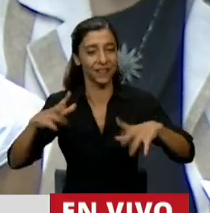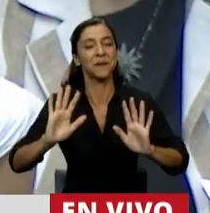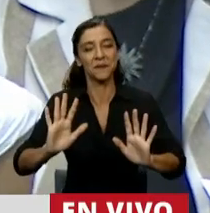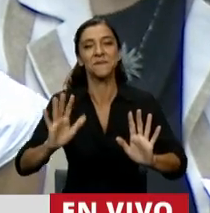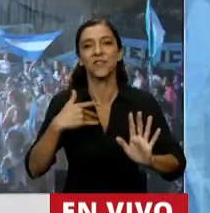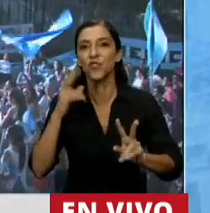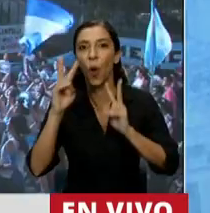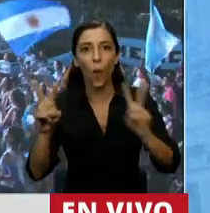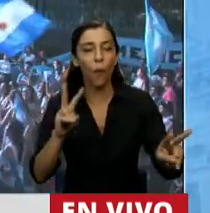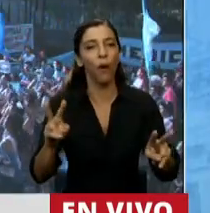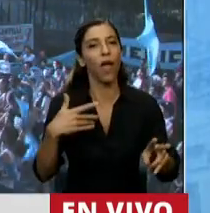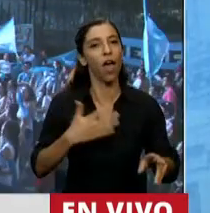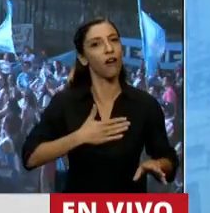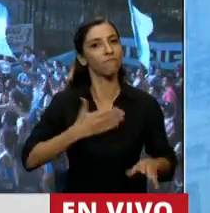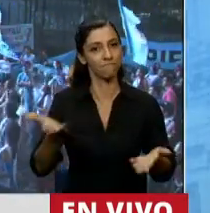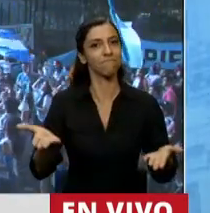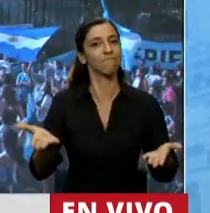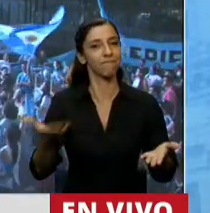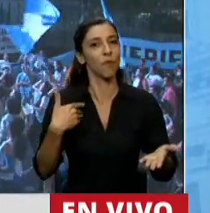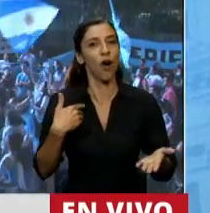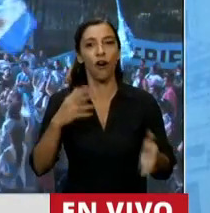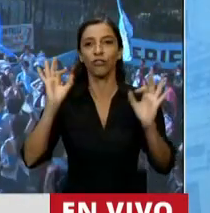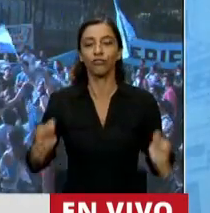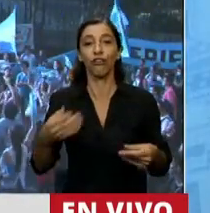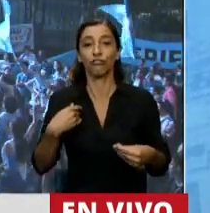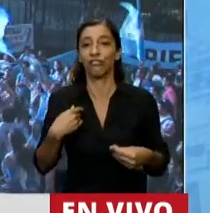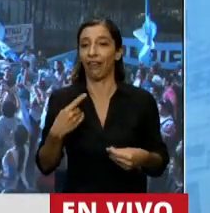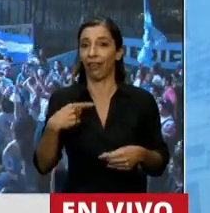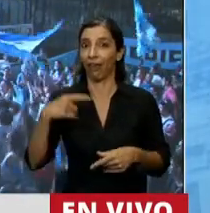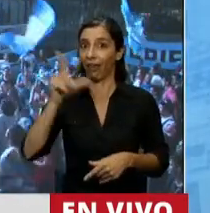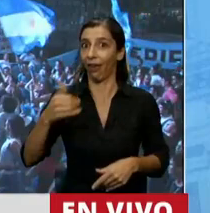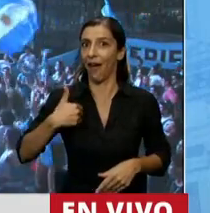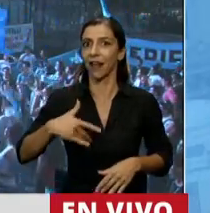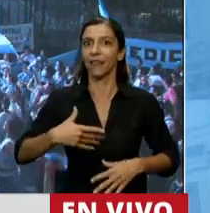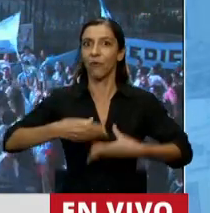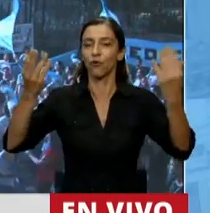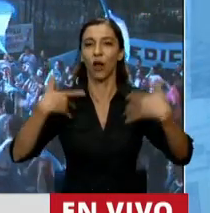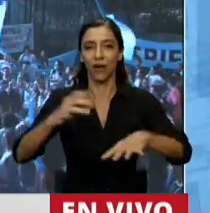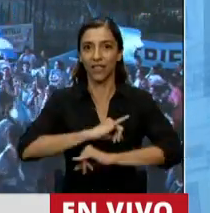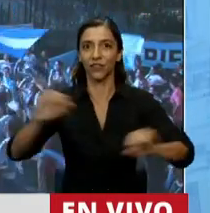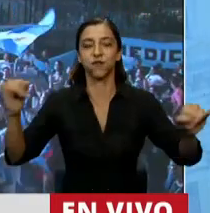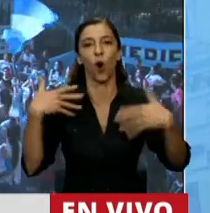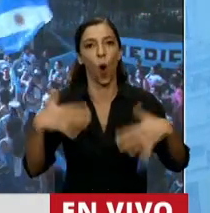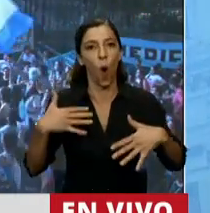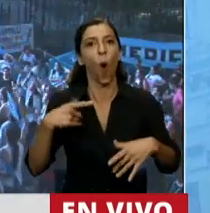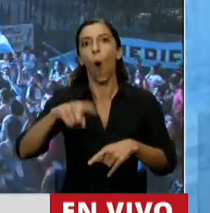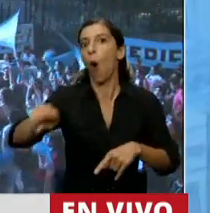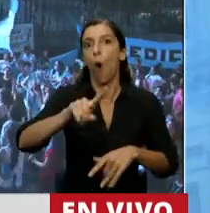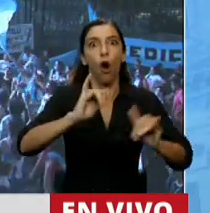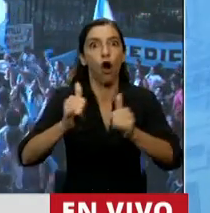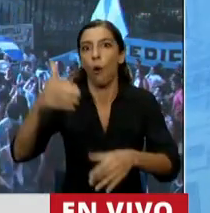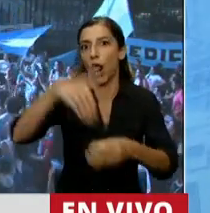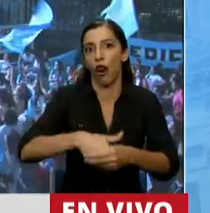que permanentemente bombardea a nuestros jóvenes con el no te metas, que los pibes militen y se movilicen por sus ideas